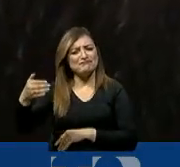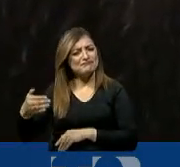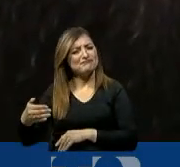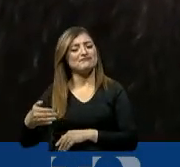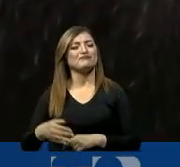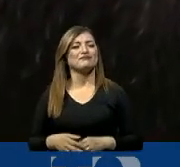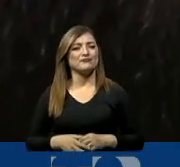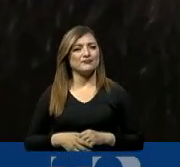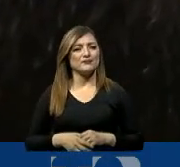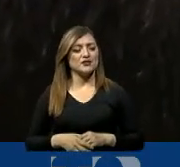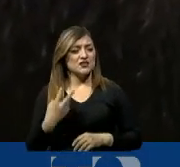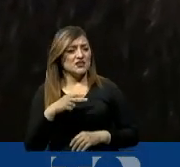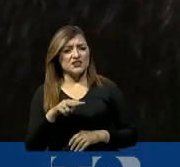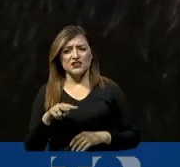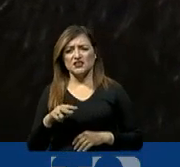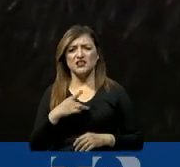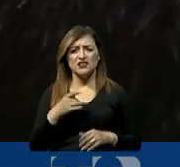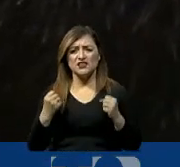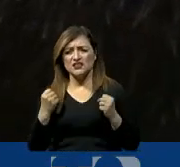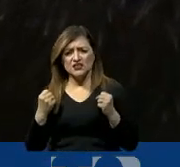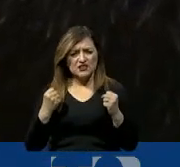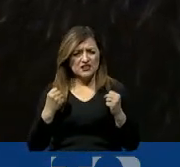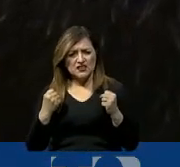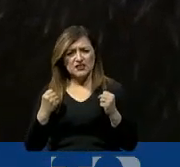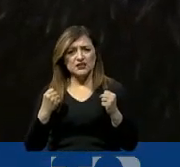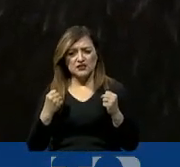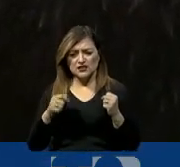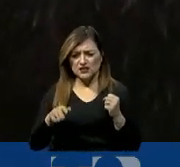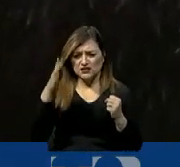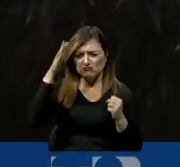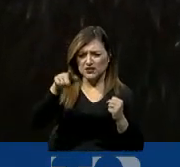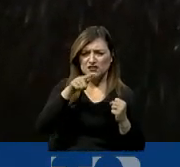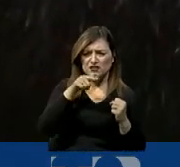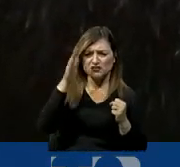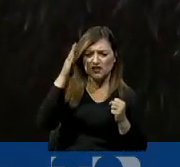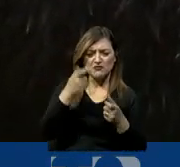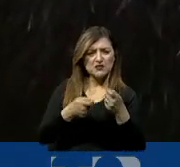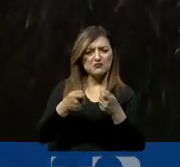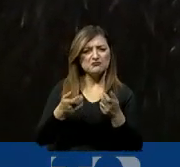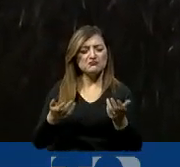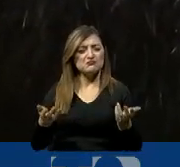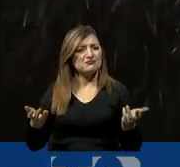siente impotente porque sabe dónde venden, quiénes venden, todo, pero